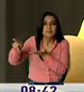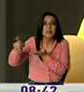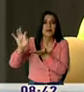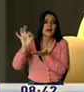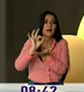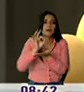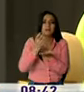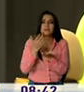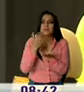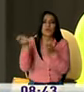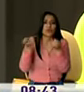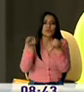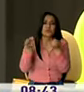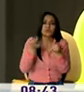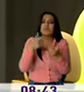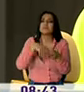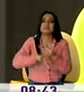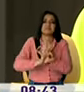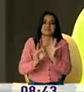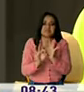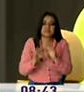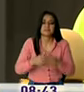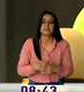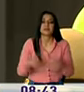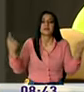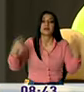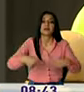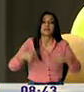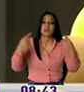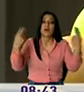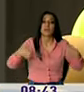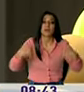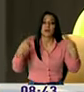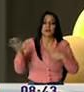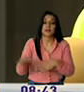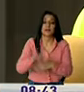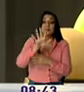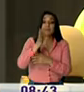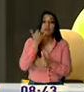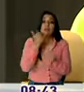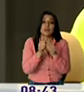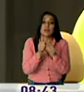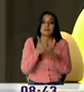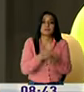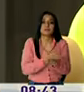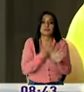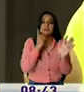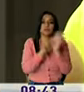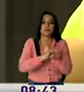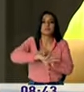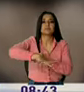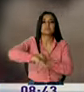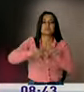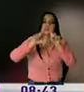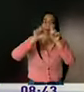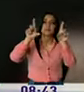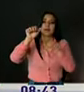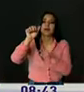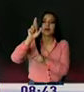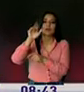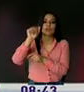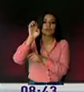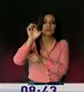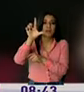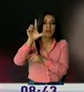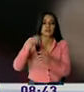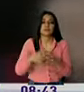evadiendo los controles aduaneros, y 5 de estos teléfonos han sido reportados como robados en Arcotel. Este tipo de operaciones